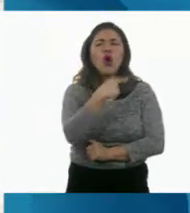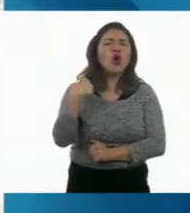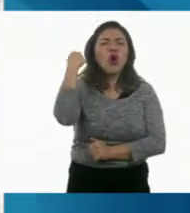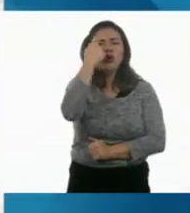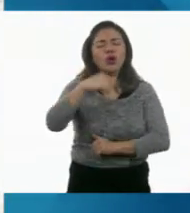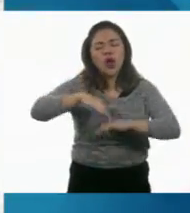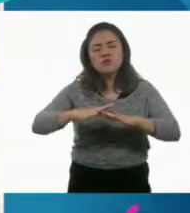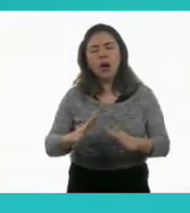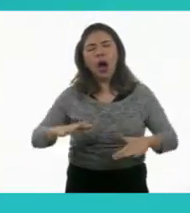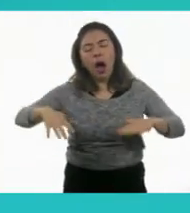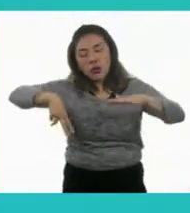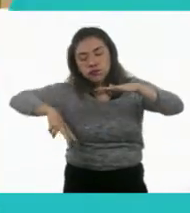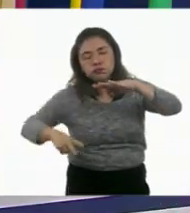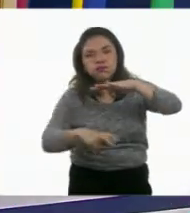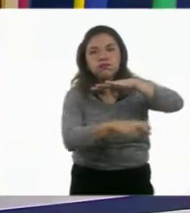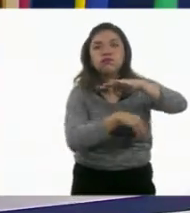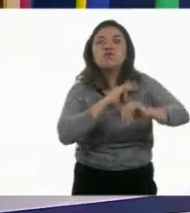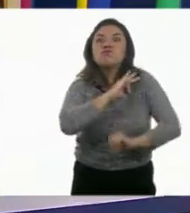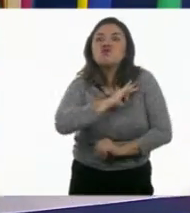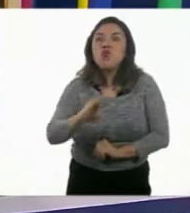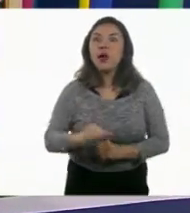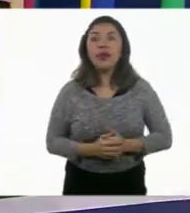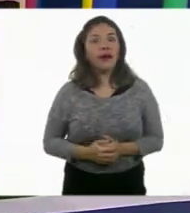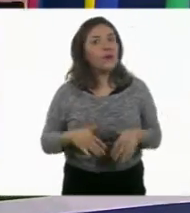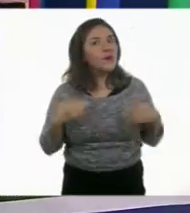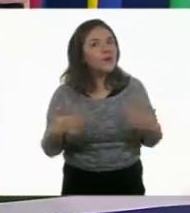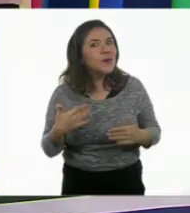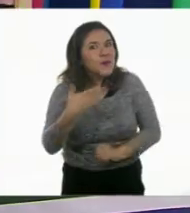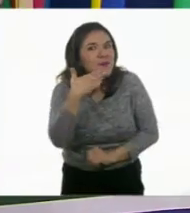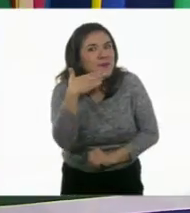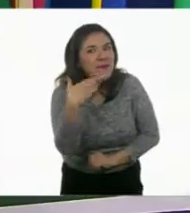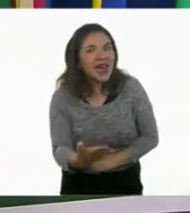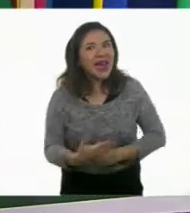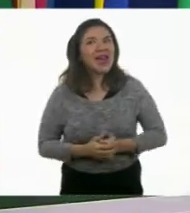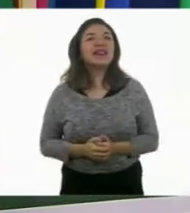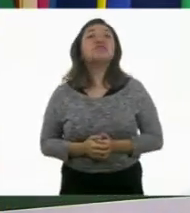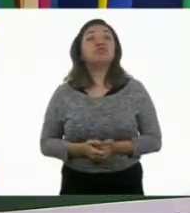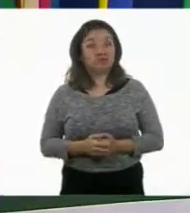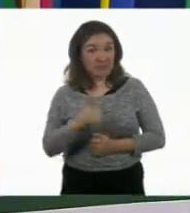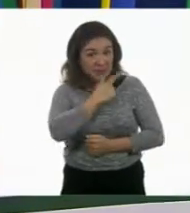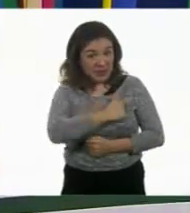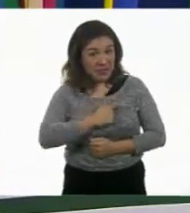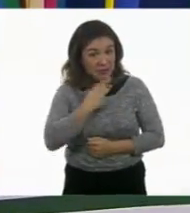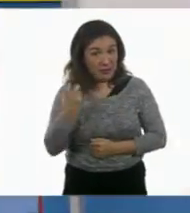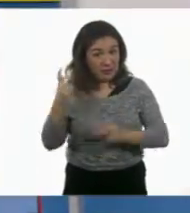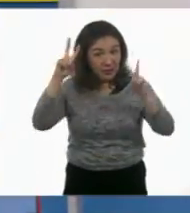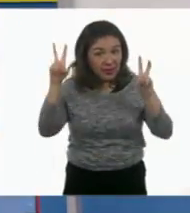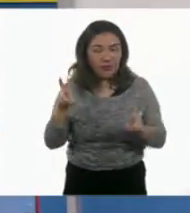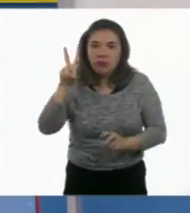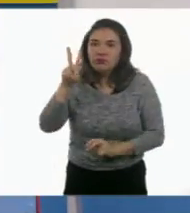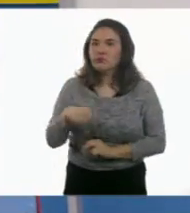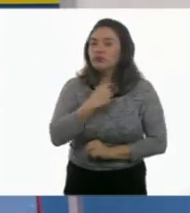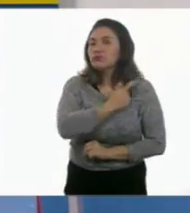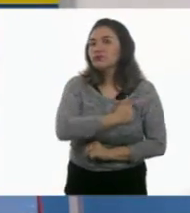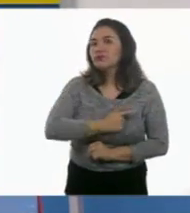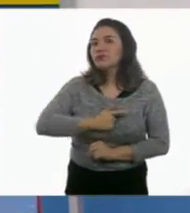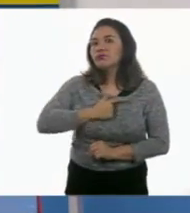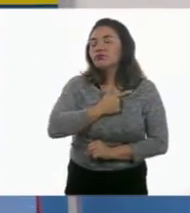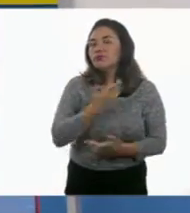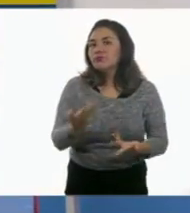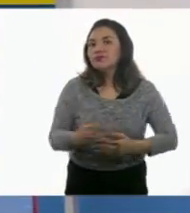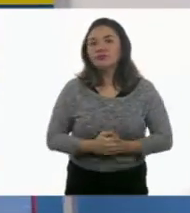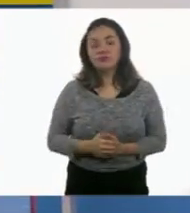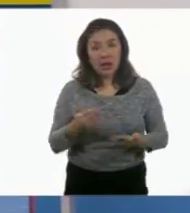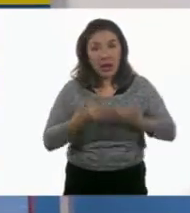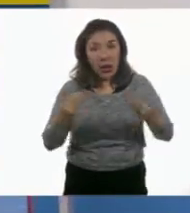agua. Bien, Aníbal. ¿Qué tal? ¿Te gustó? Me gustó muchísimo. Y entonces